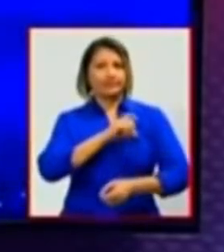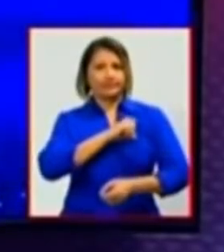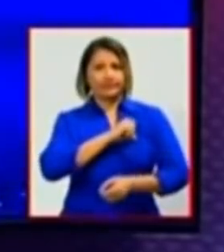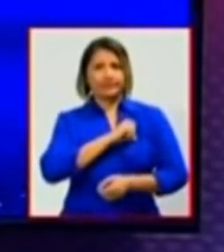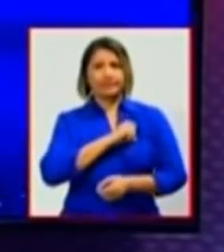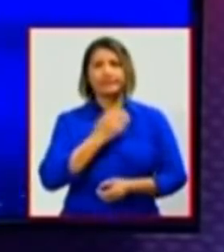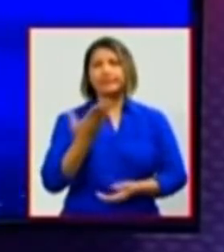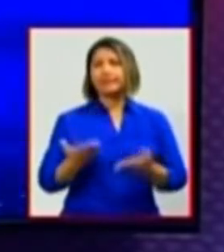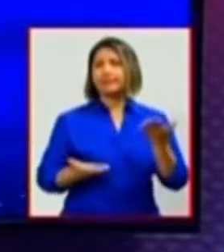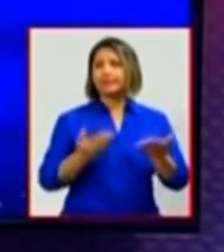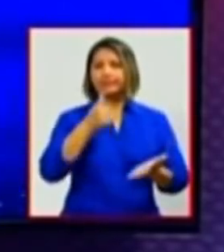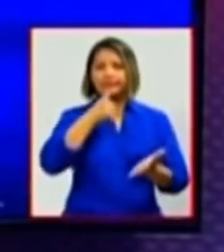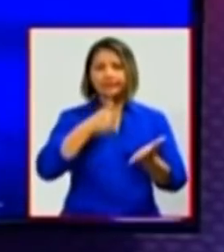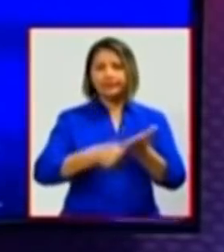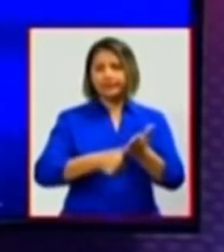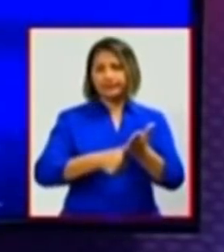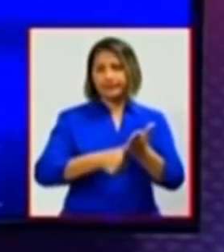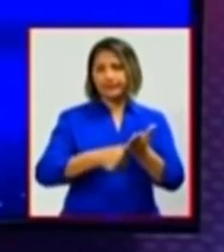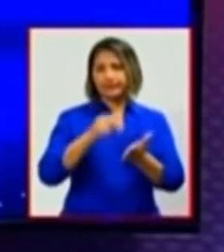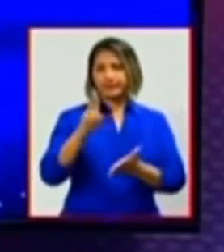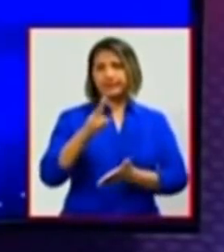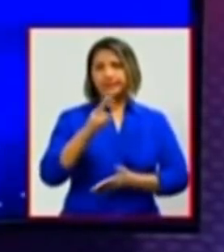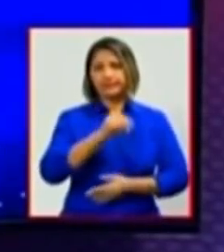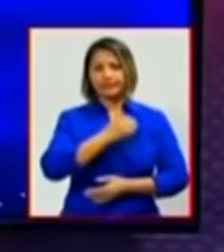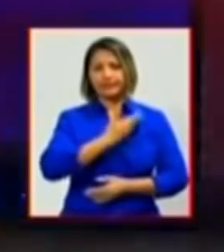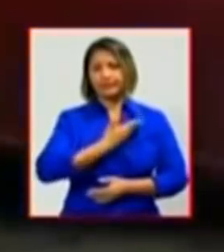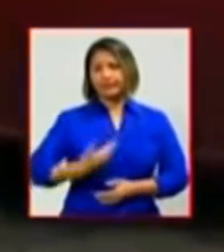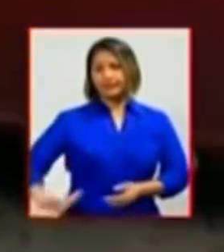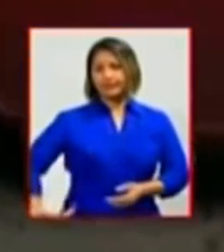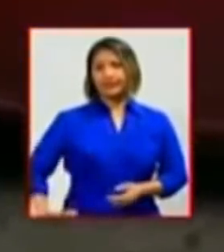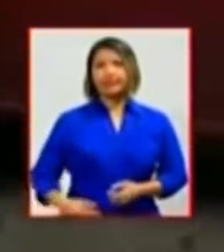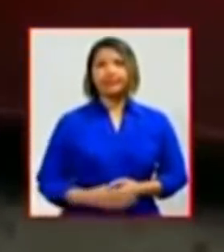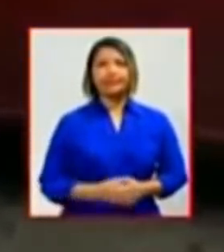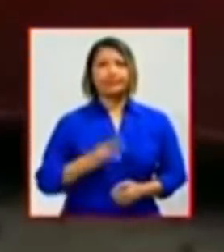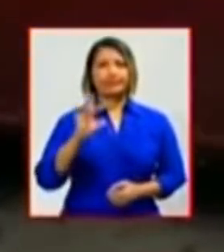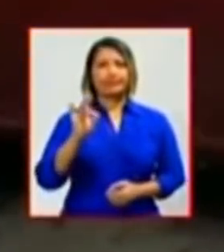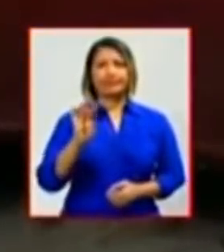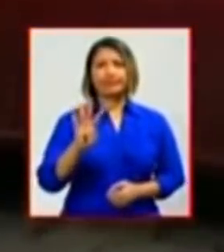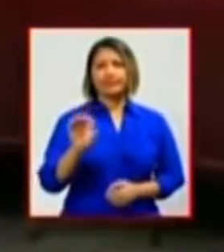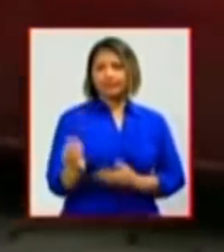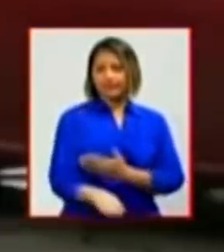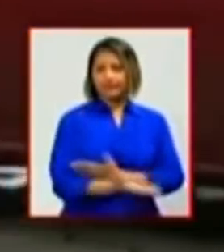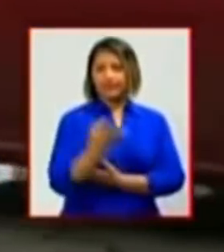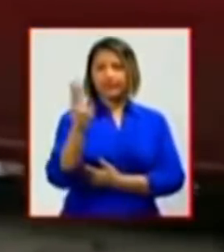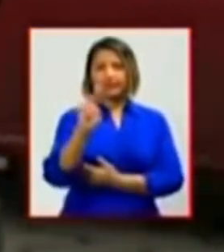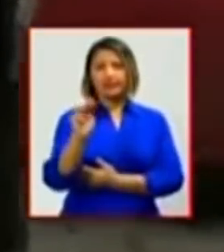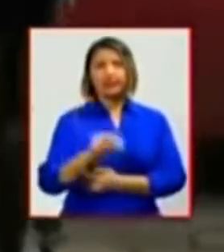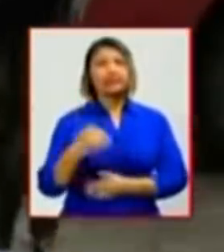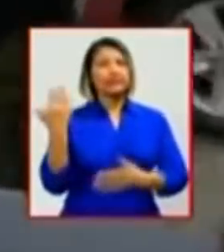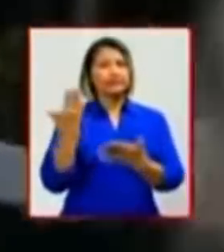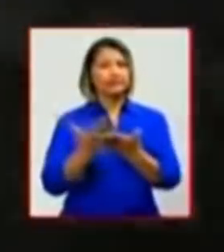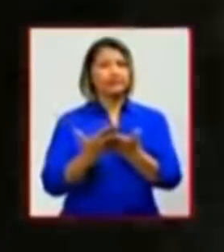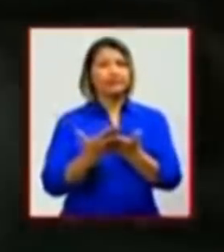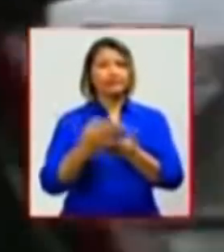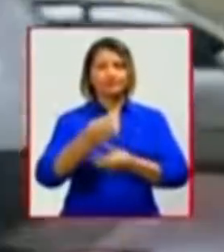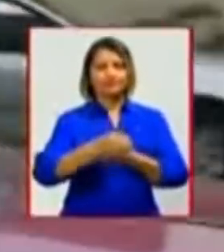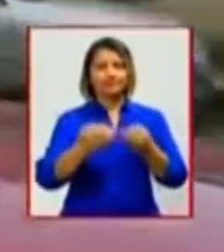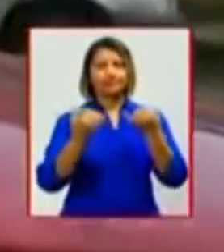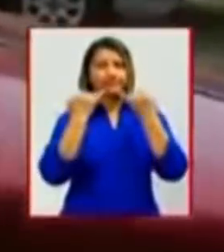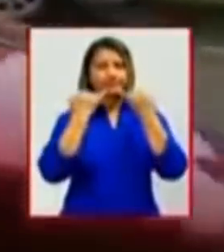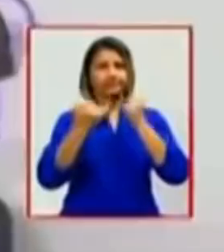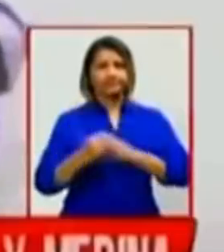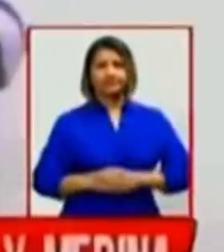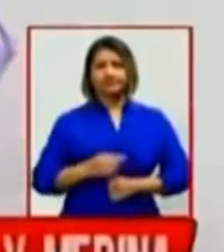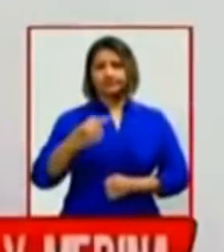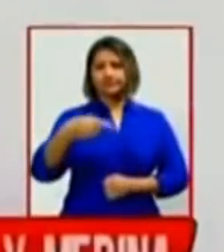haber utilizado una supuesta carta del presidente evo morales 8 40 de la mañana de este martes llegado la fiscalidad a prestar su declaración